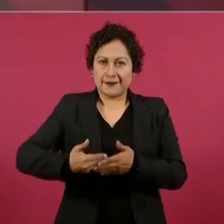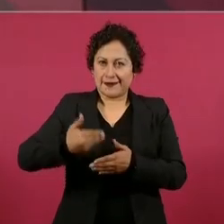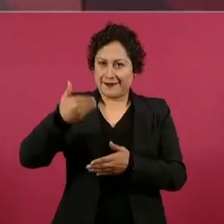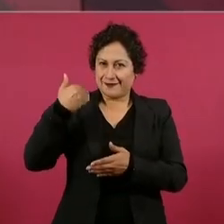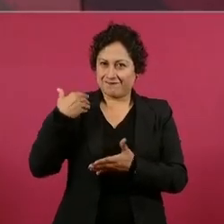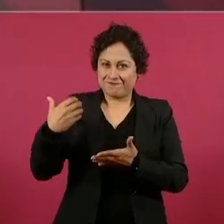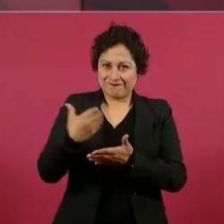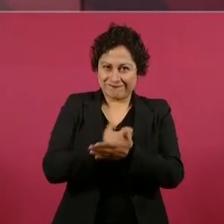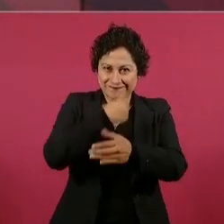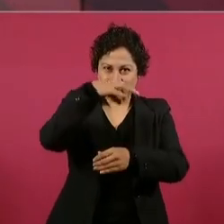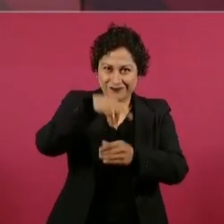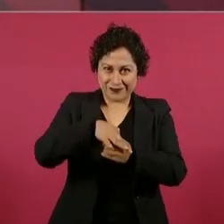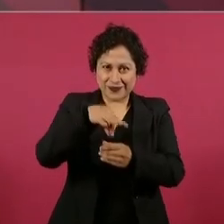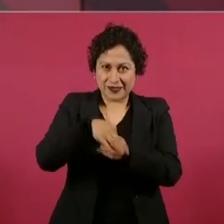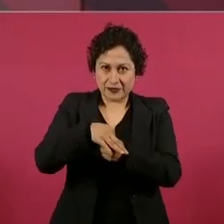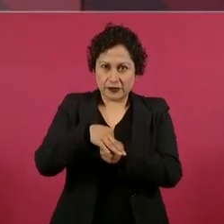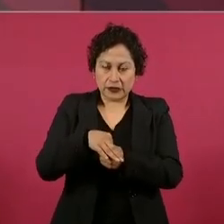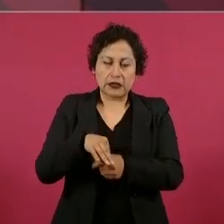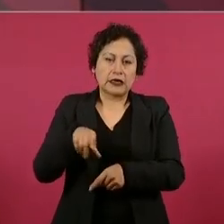pues